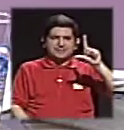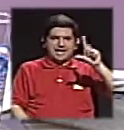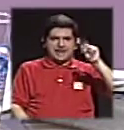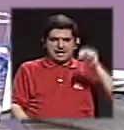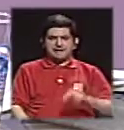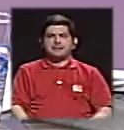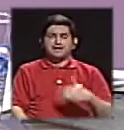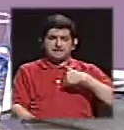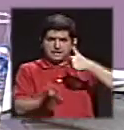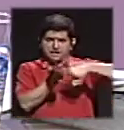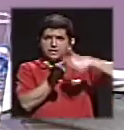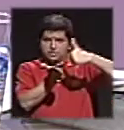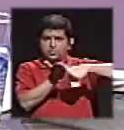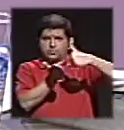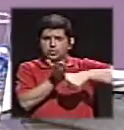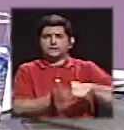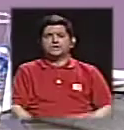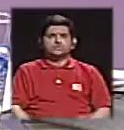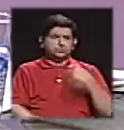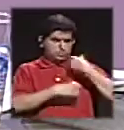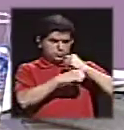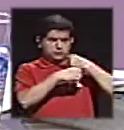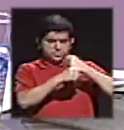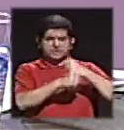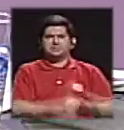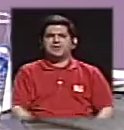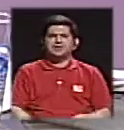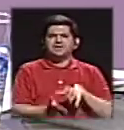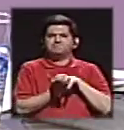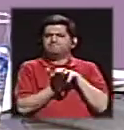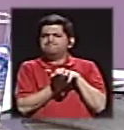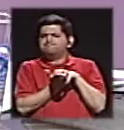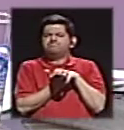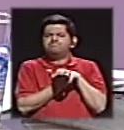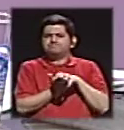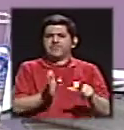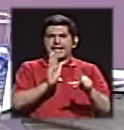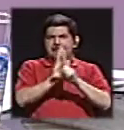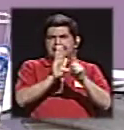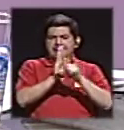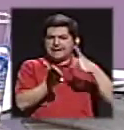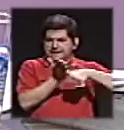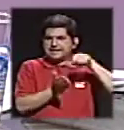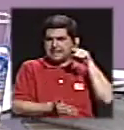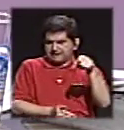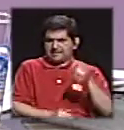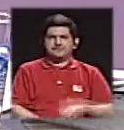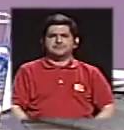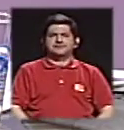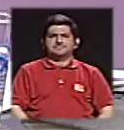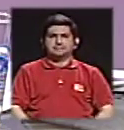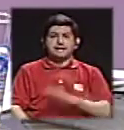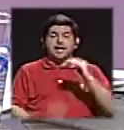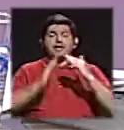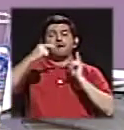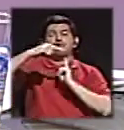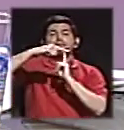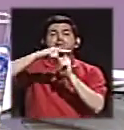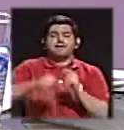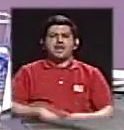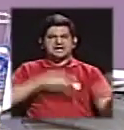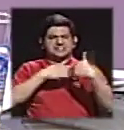había habido elecciones municipales donde se había cuestionado la legalidad de las elecciones y donde la Iglesia